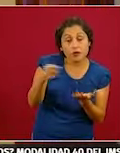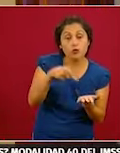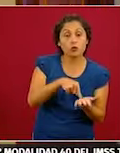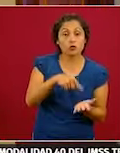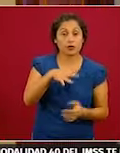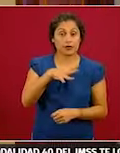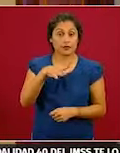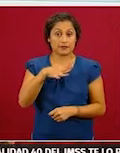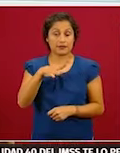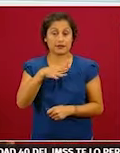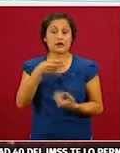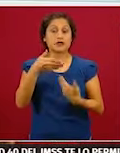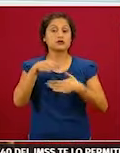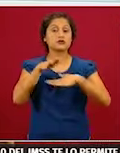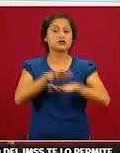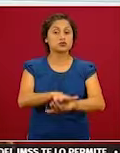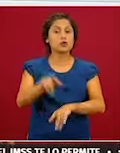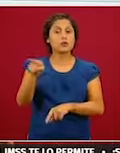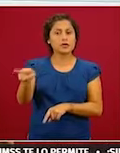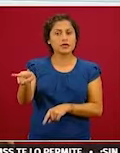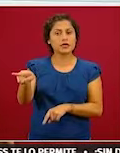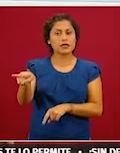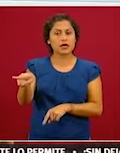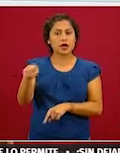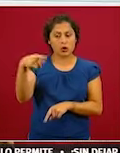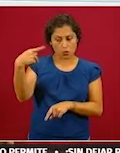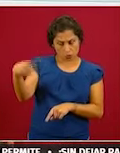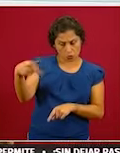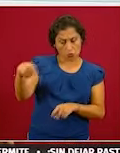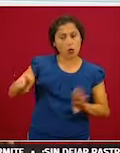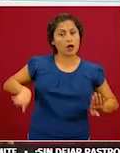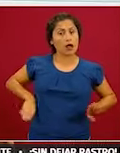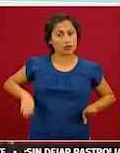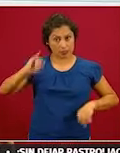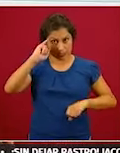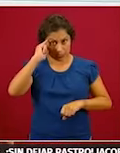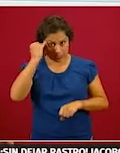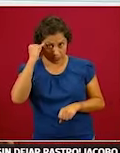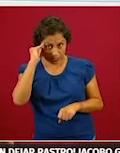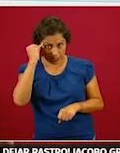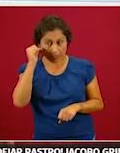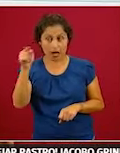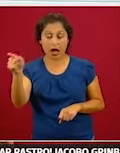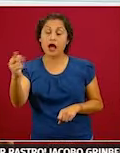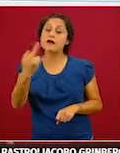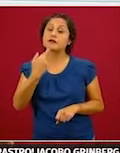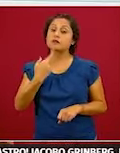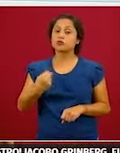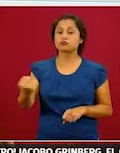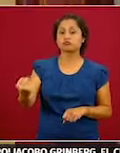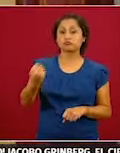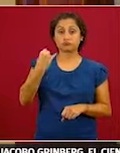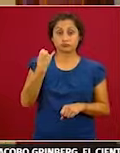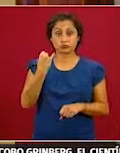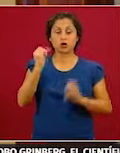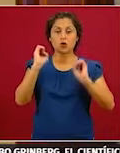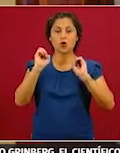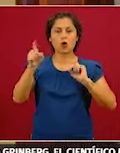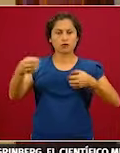epidemiológico es precisamente si la persona se reconoce como indígena. Por lo tanto, si la persona responde que sí o ella